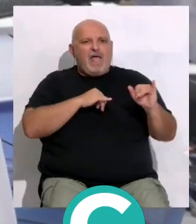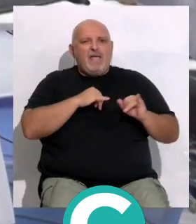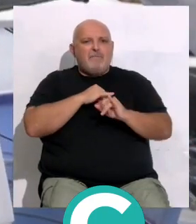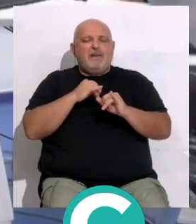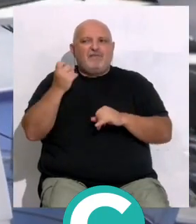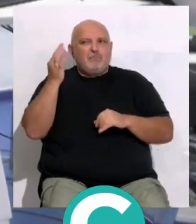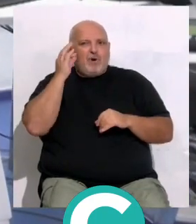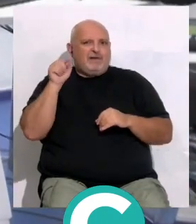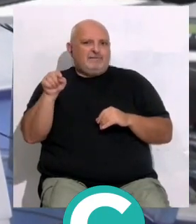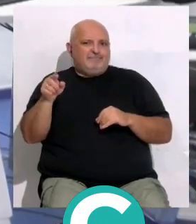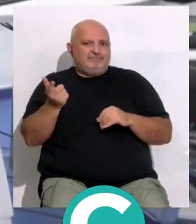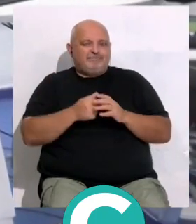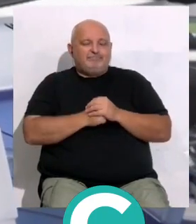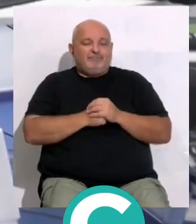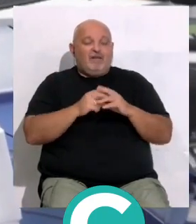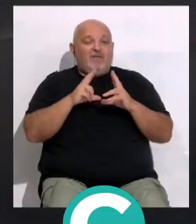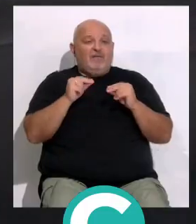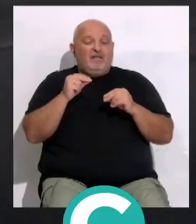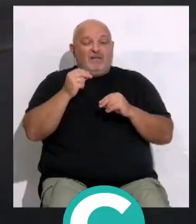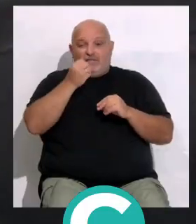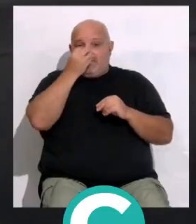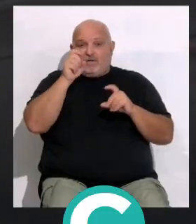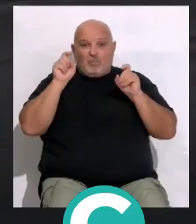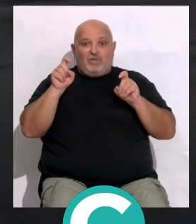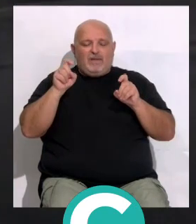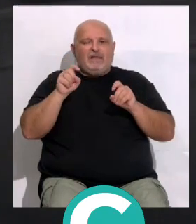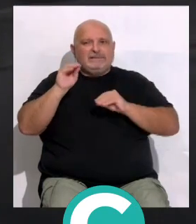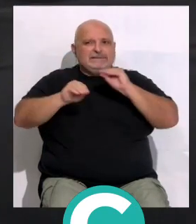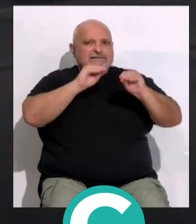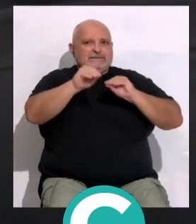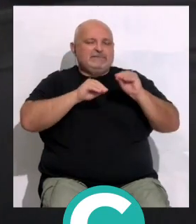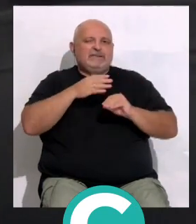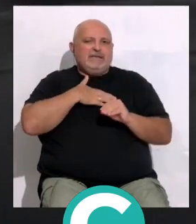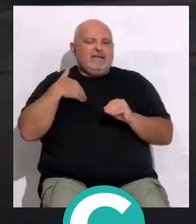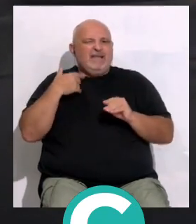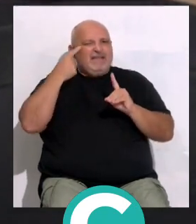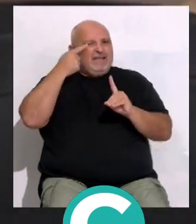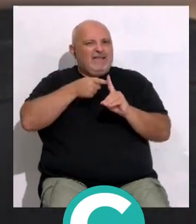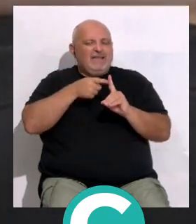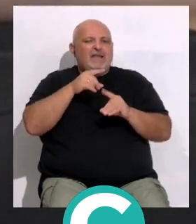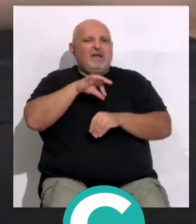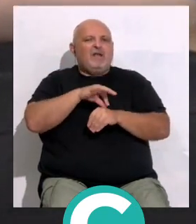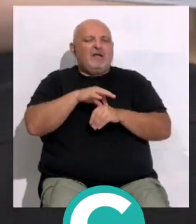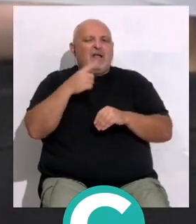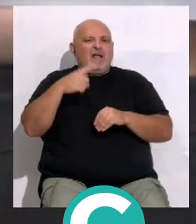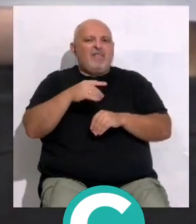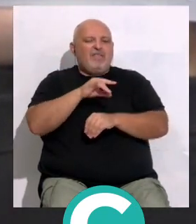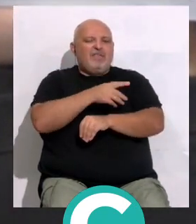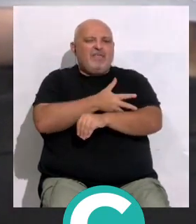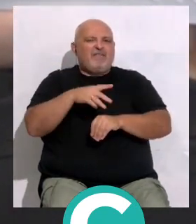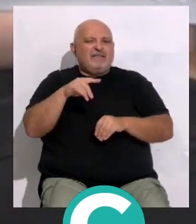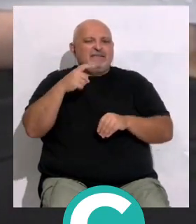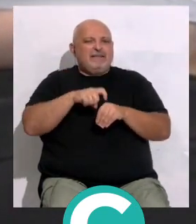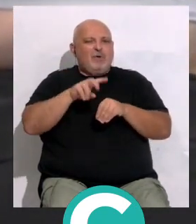faltan ellas. Desde la Facultad de Ciencias de la Educación lanzan este mensaje dirigido a las pacientes con diabetes tipo